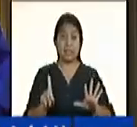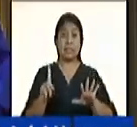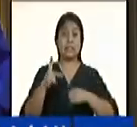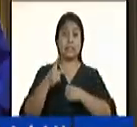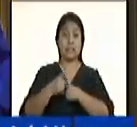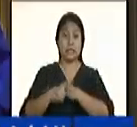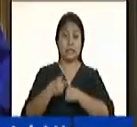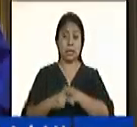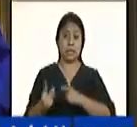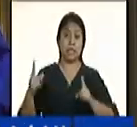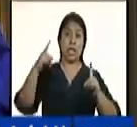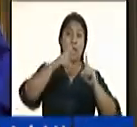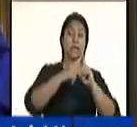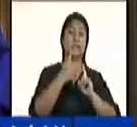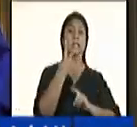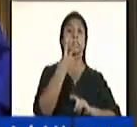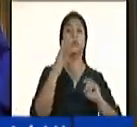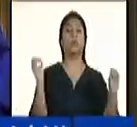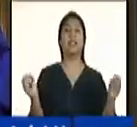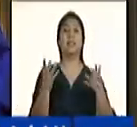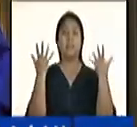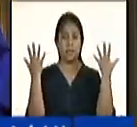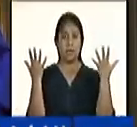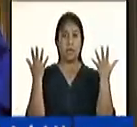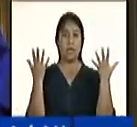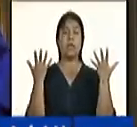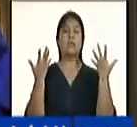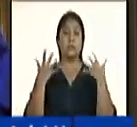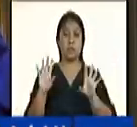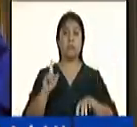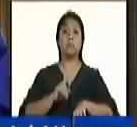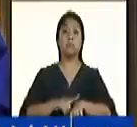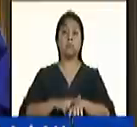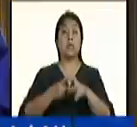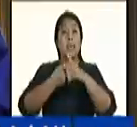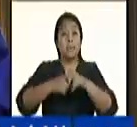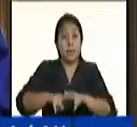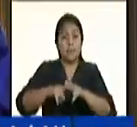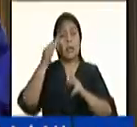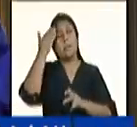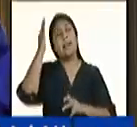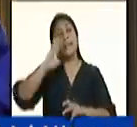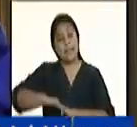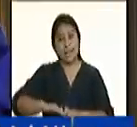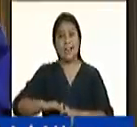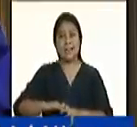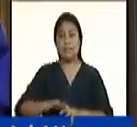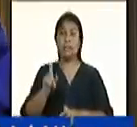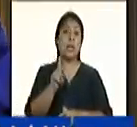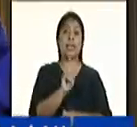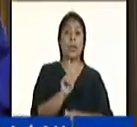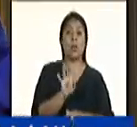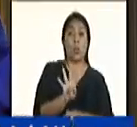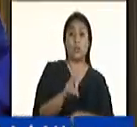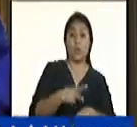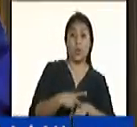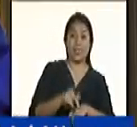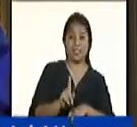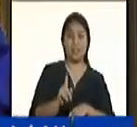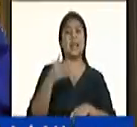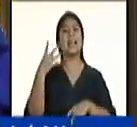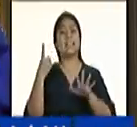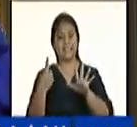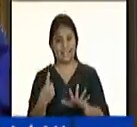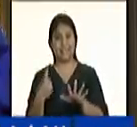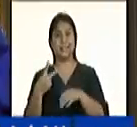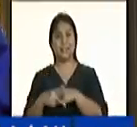a las 4 horas del día siguiente. Esto está vigente a partir del día de mañana hasta el lunes 27 de abril del año